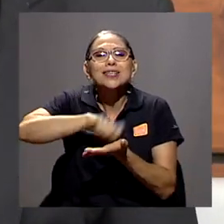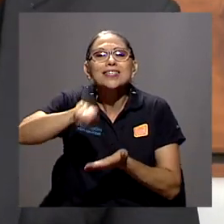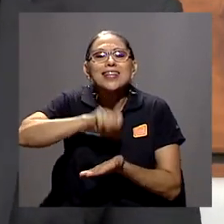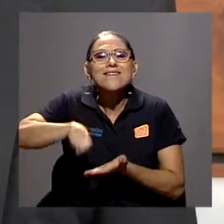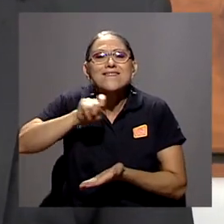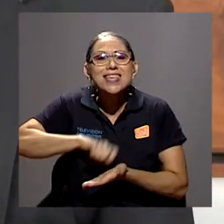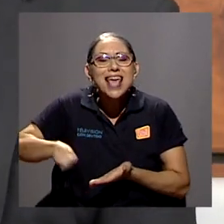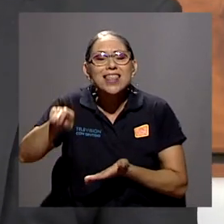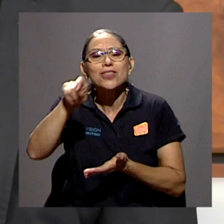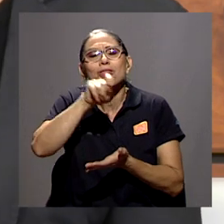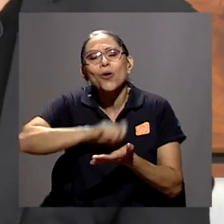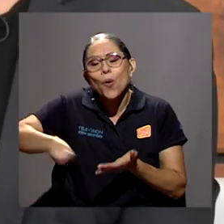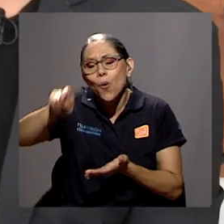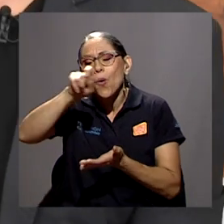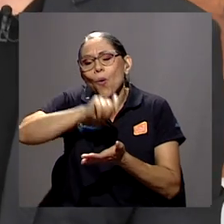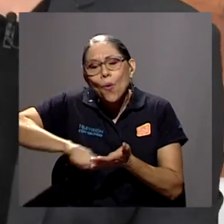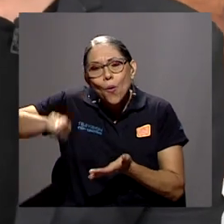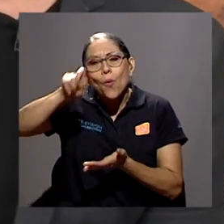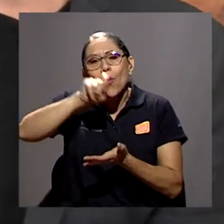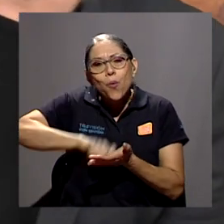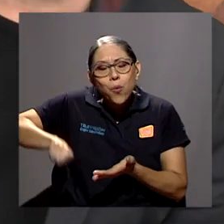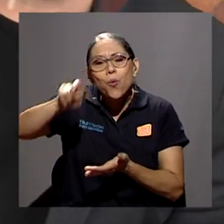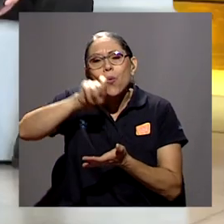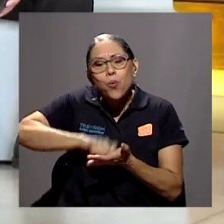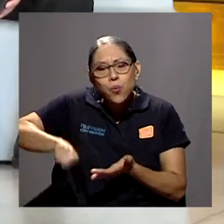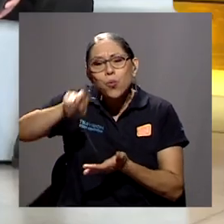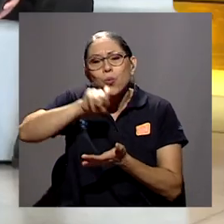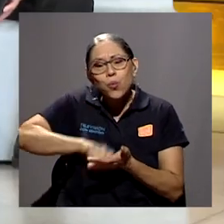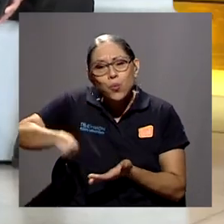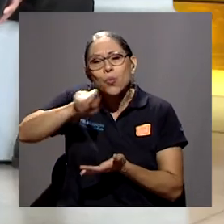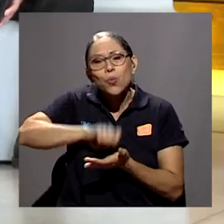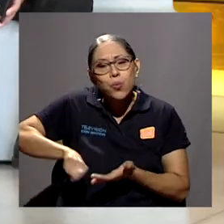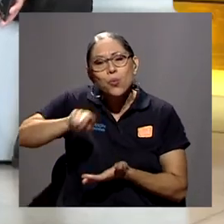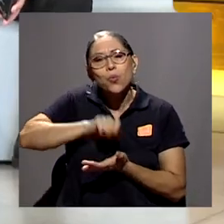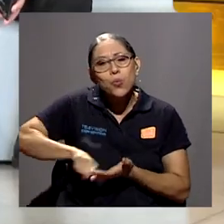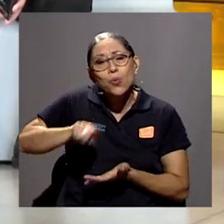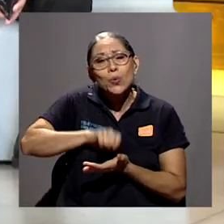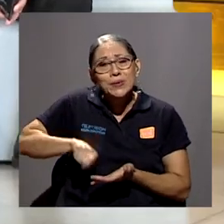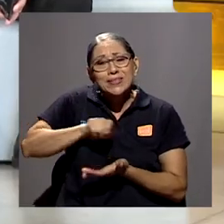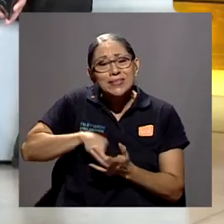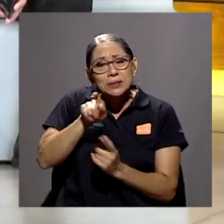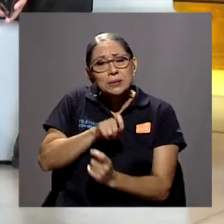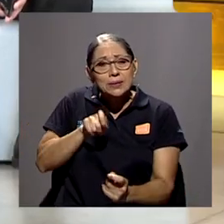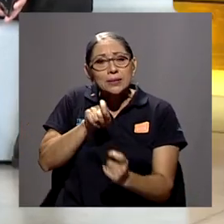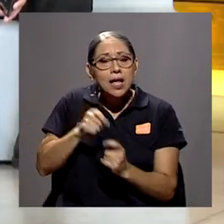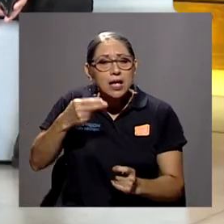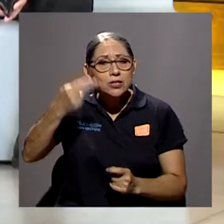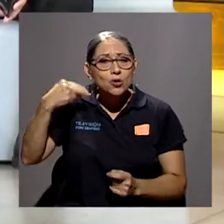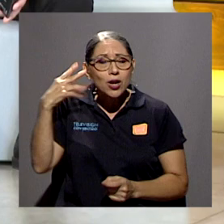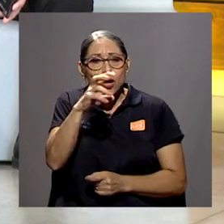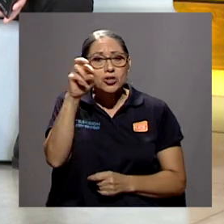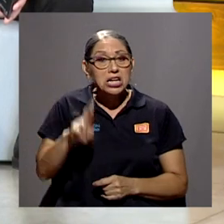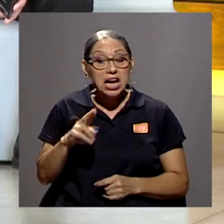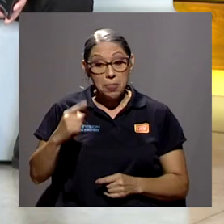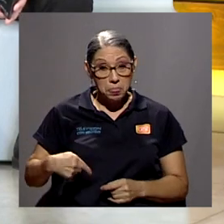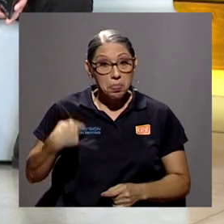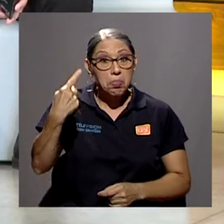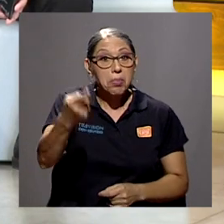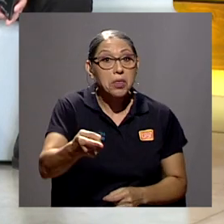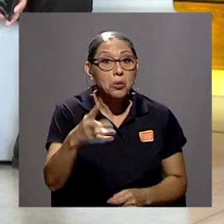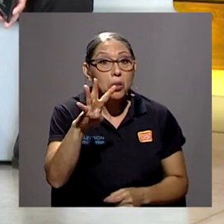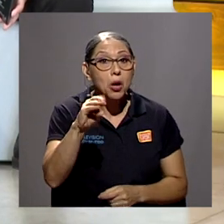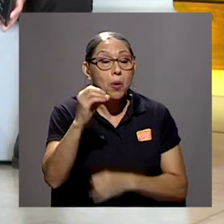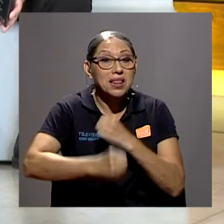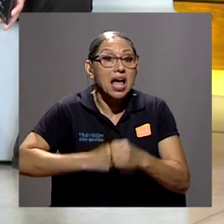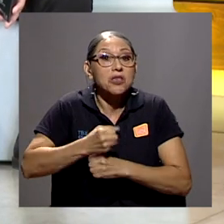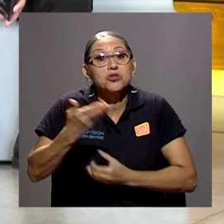renglón por renglón palabra por palabra sílaba por sílaba la historia de costa rica dentro de 20 30 40 años es muy posible que